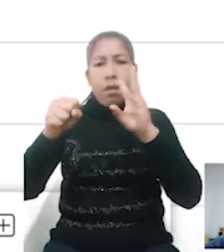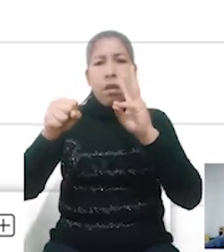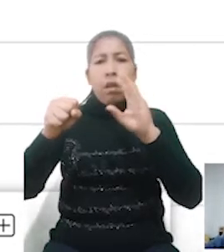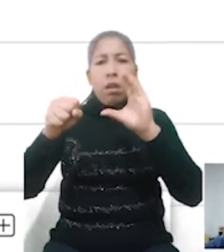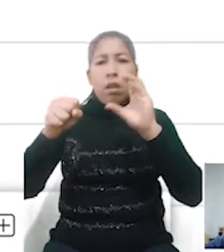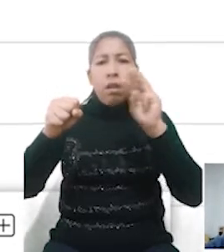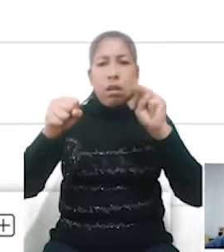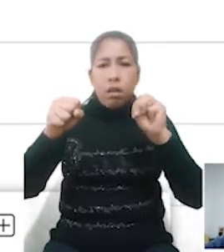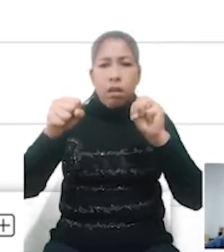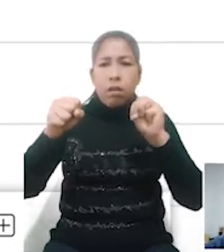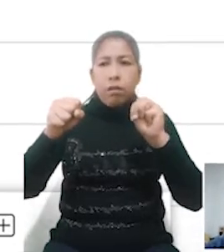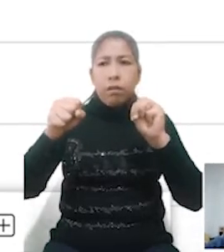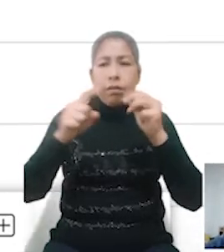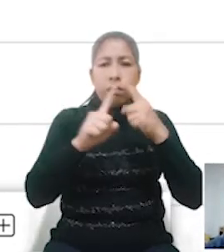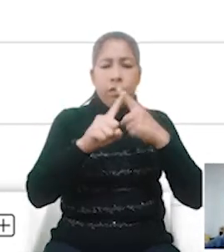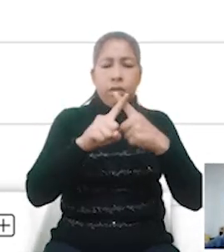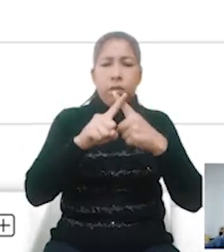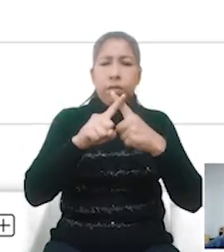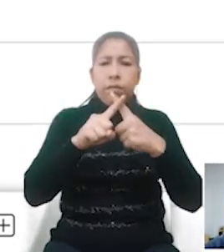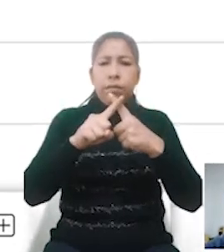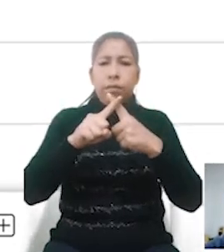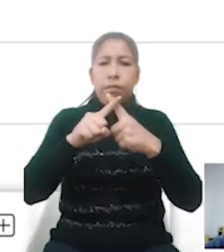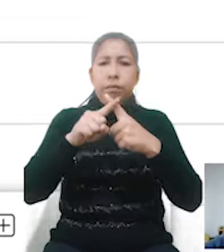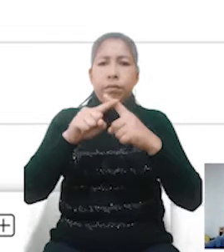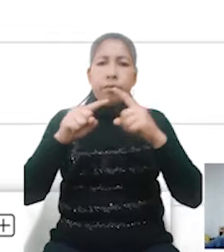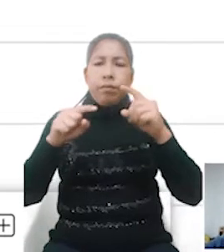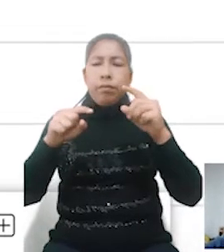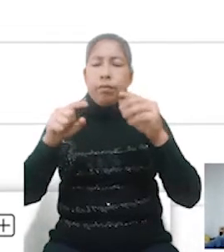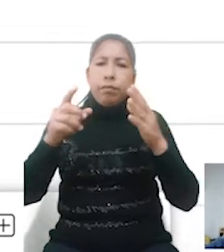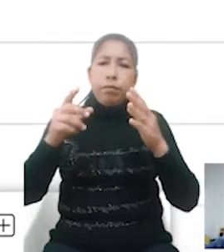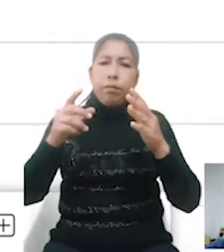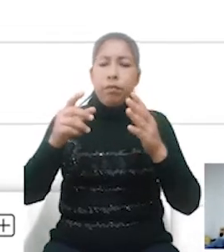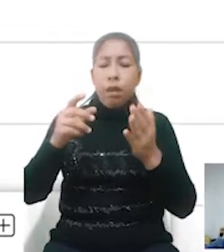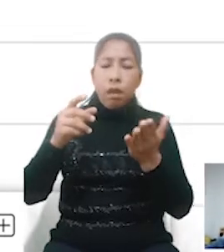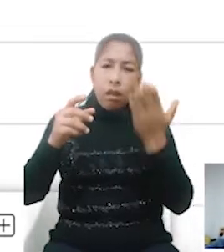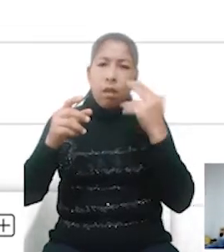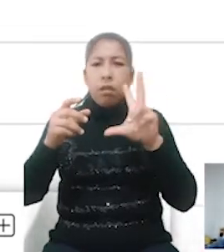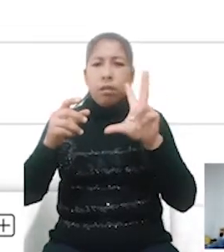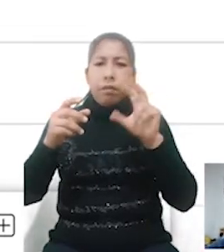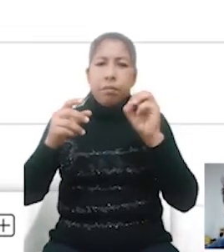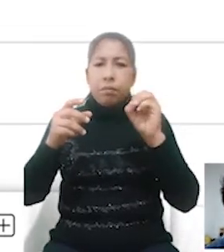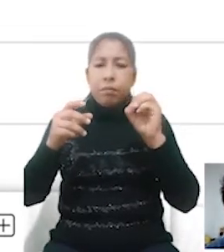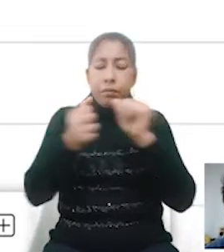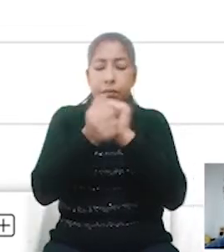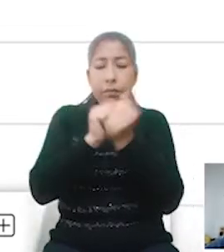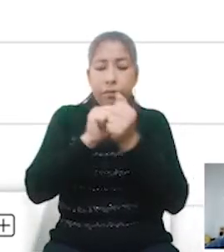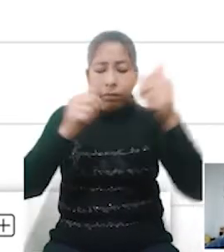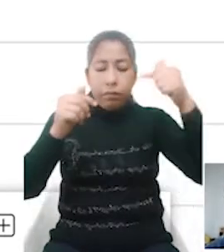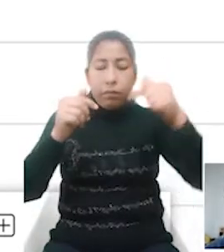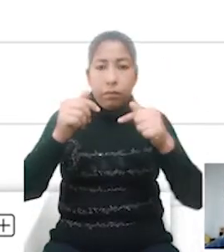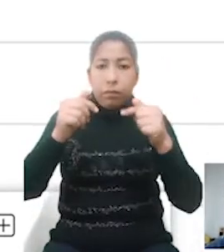que son 6 centímetros, multiplicado por el ángulo central, que era 30 grados, pero